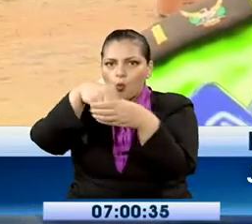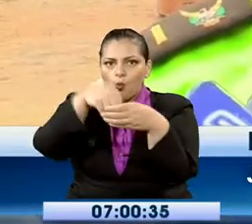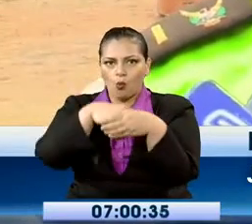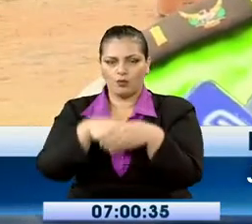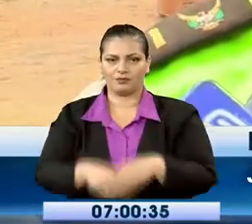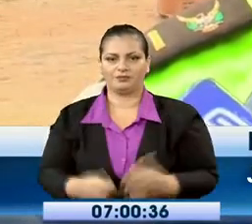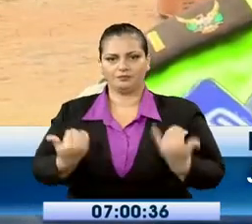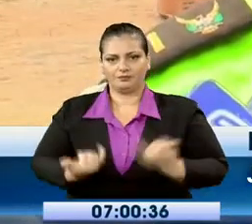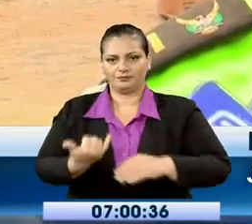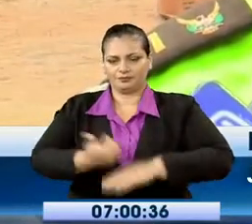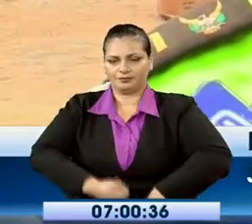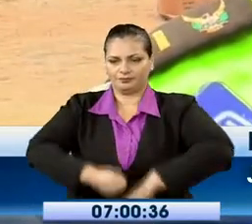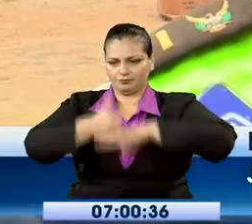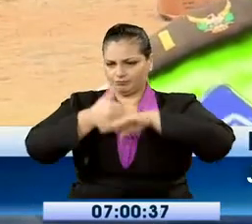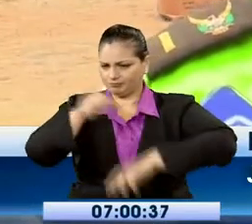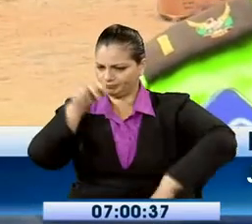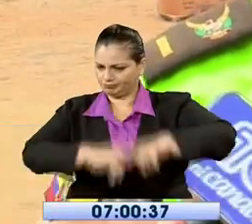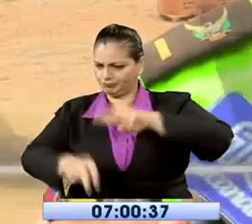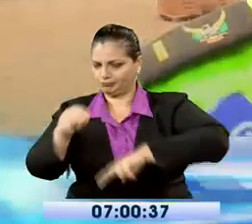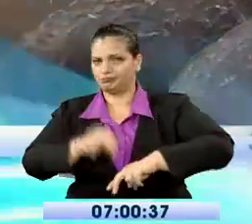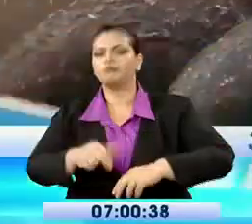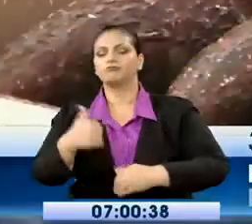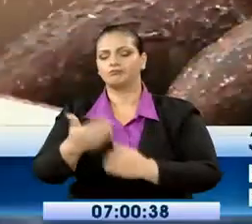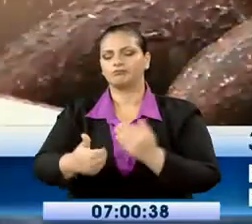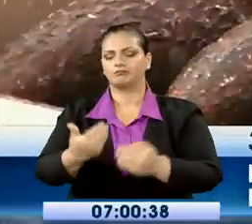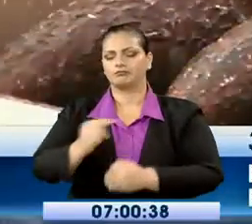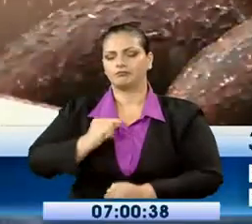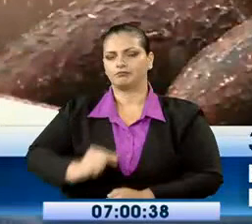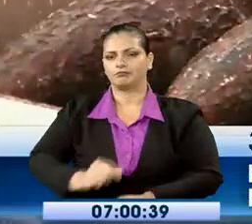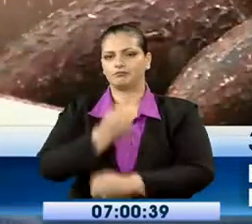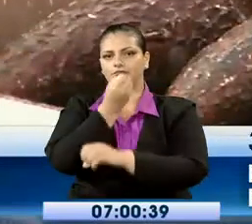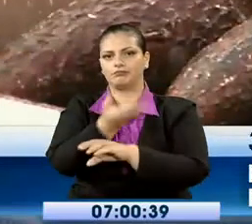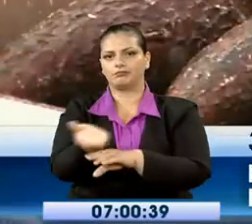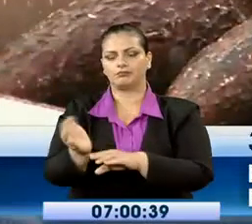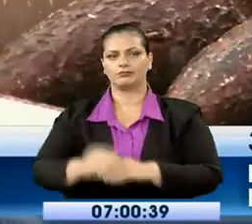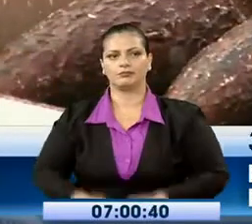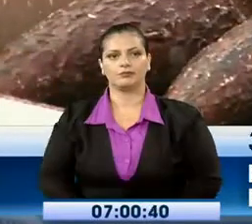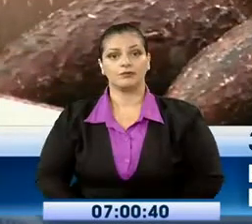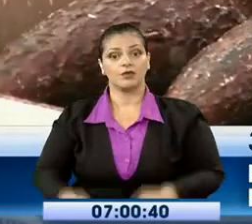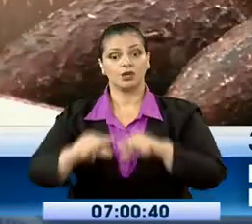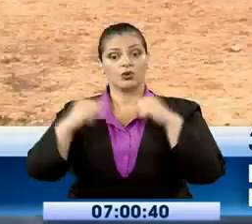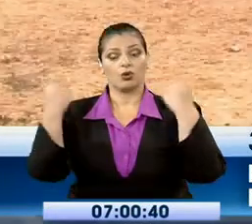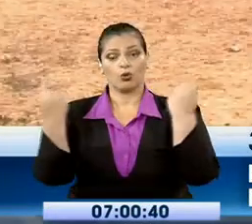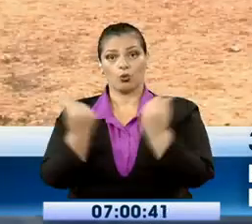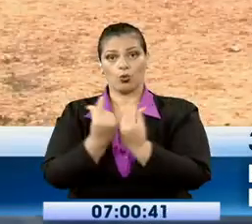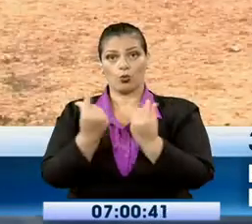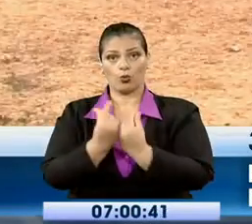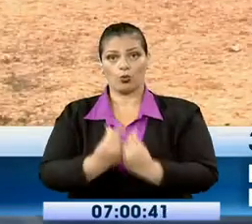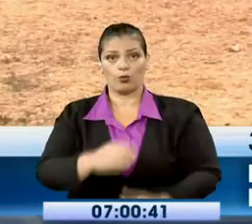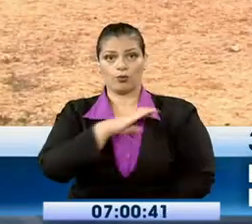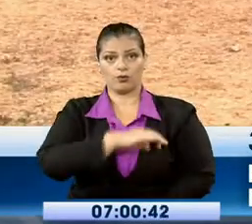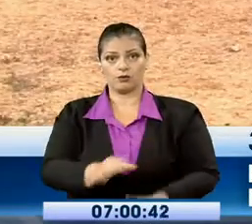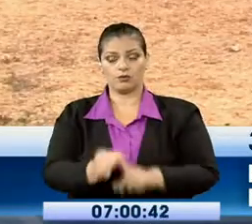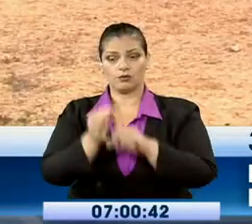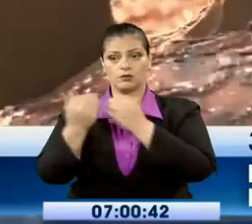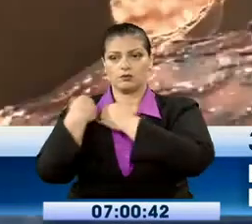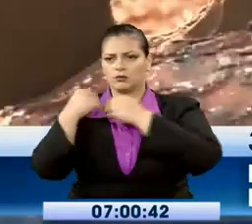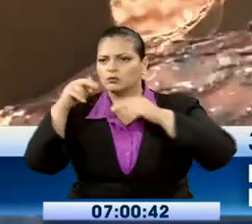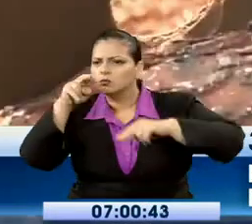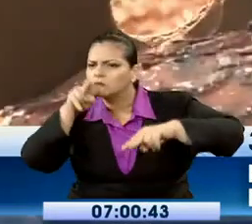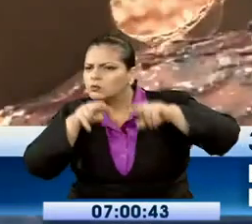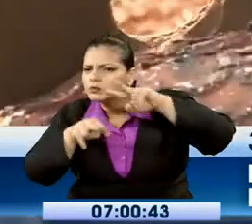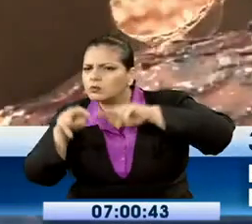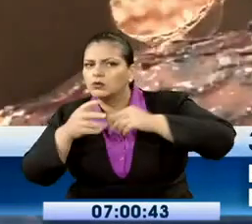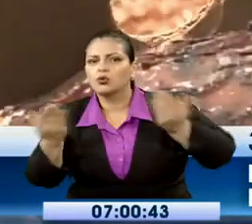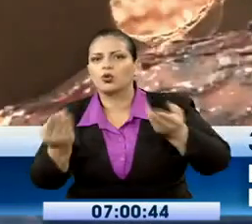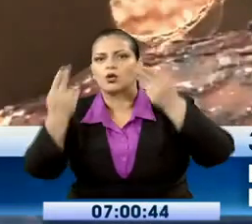más detalles con respecto a este tema que se está investigando. Agentes de la Unidad de Información de Puertos y Aeropuertos, UIPA, con ayuda del